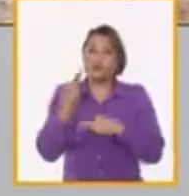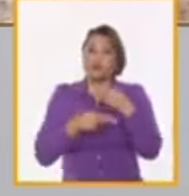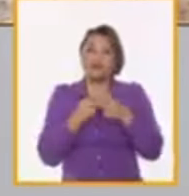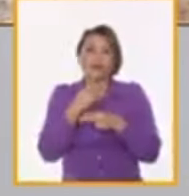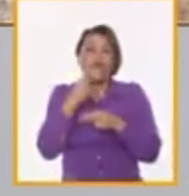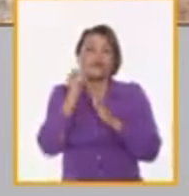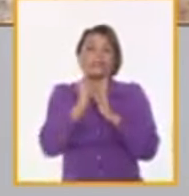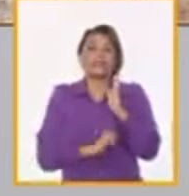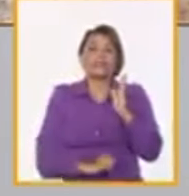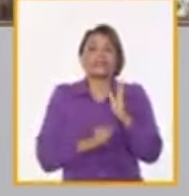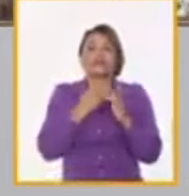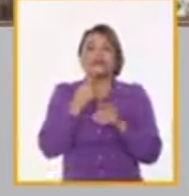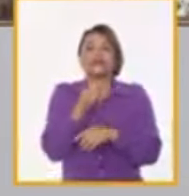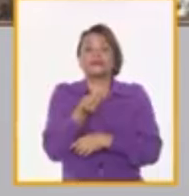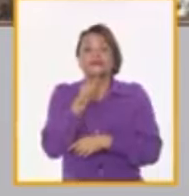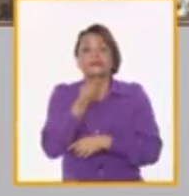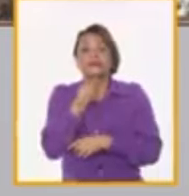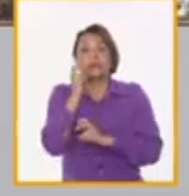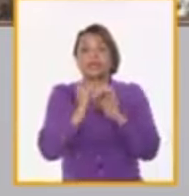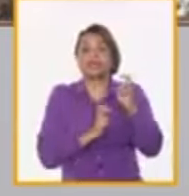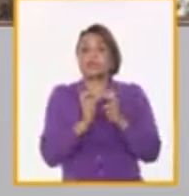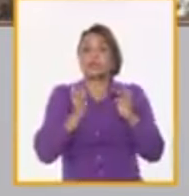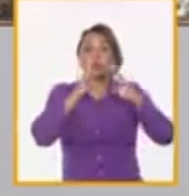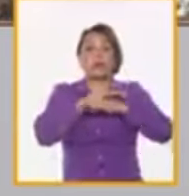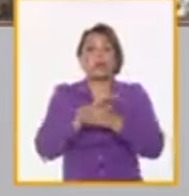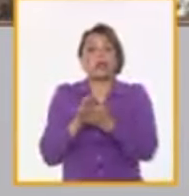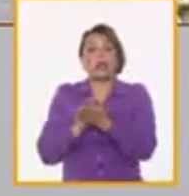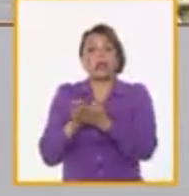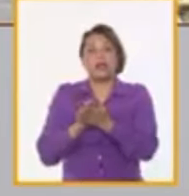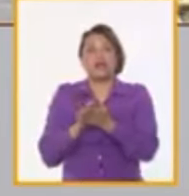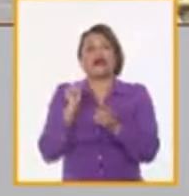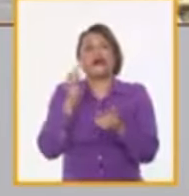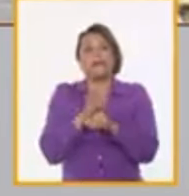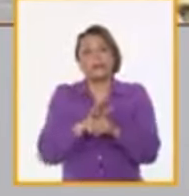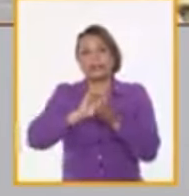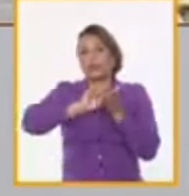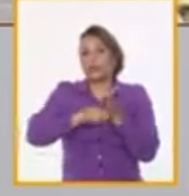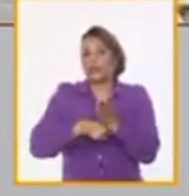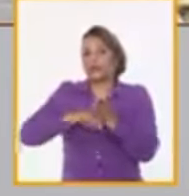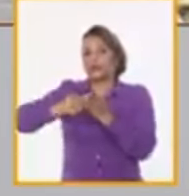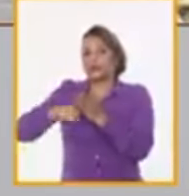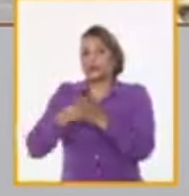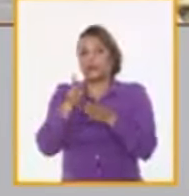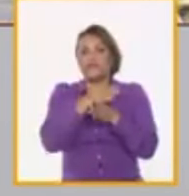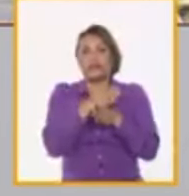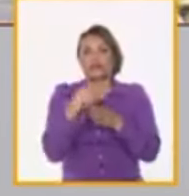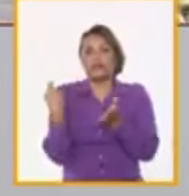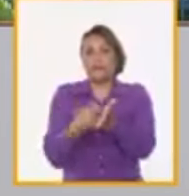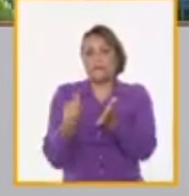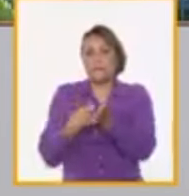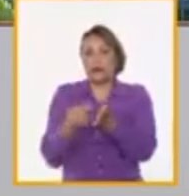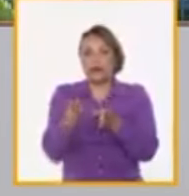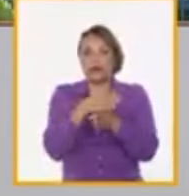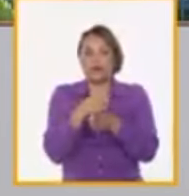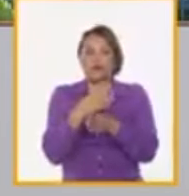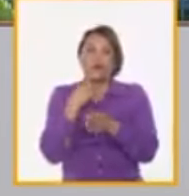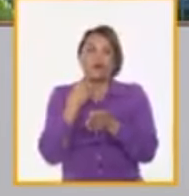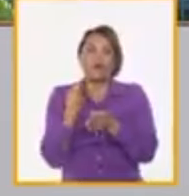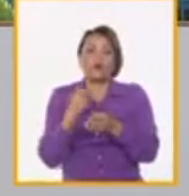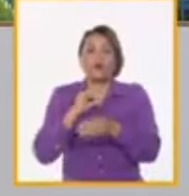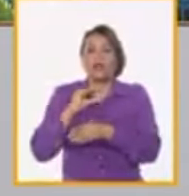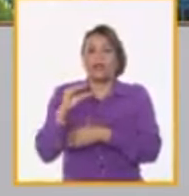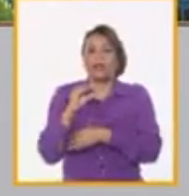déficit de insumos para los talleres, a partir de una serie de contratos, por diferentes financiamientos, dígase por los créditos